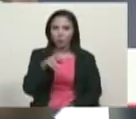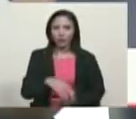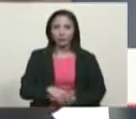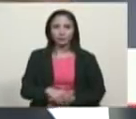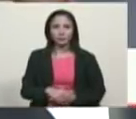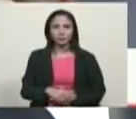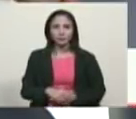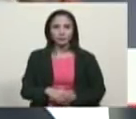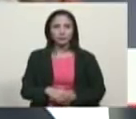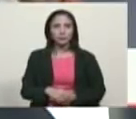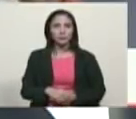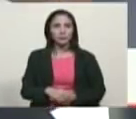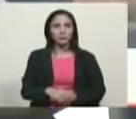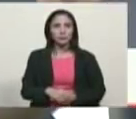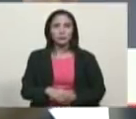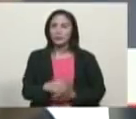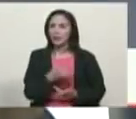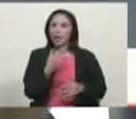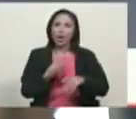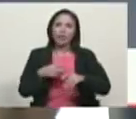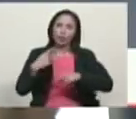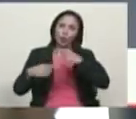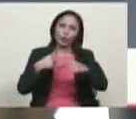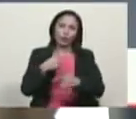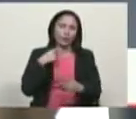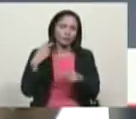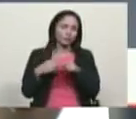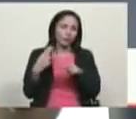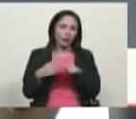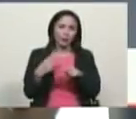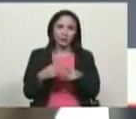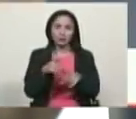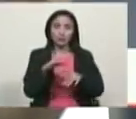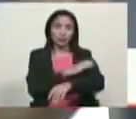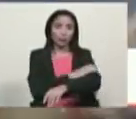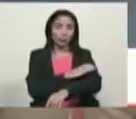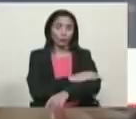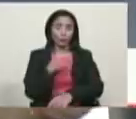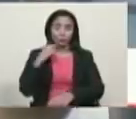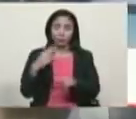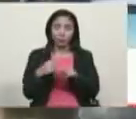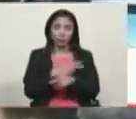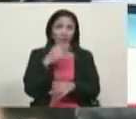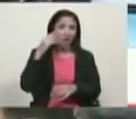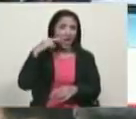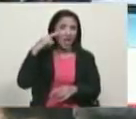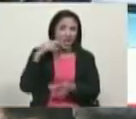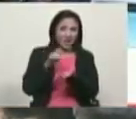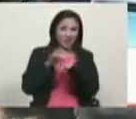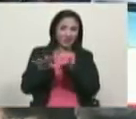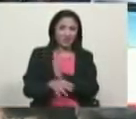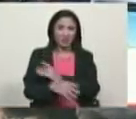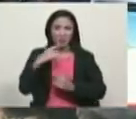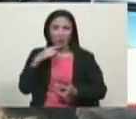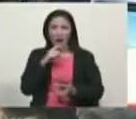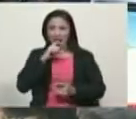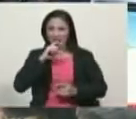desgracia, cada día surge más el peligro de la extrema derecha, del racismo, de la